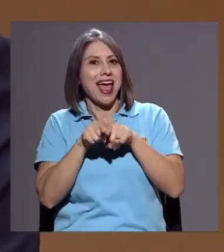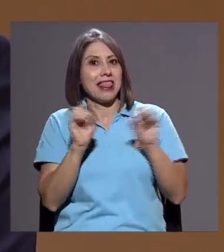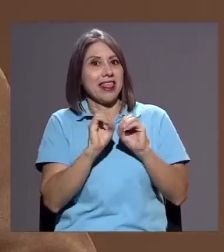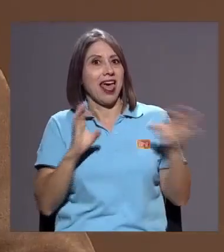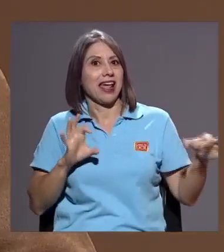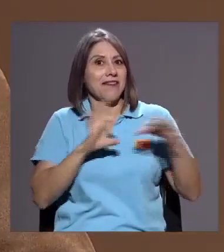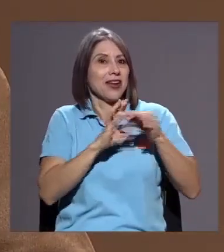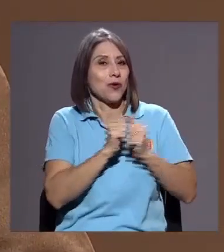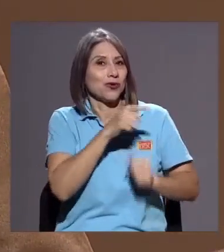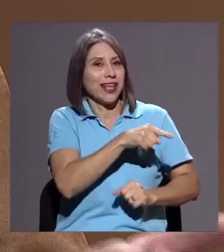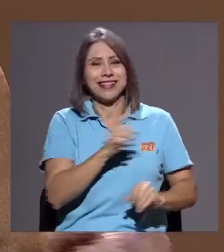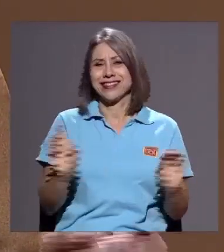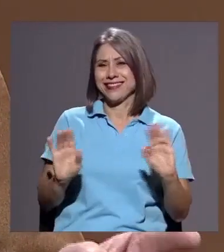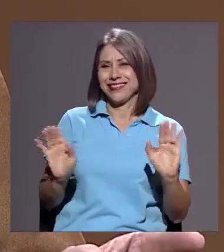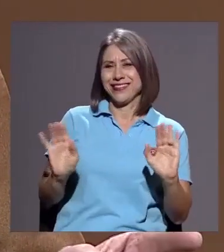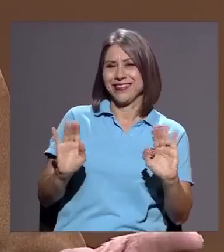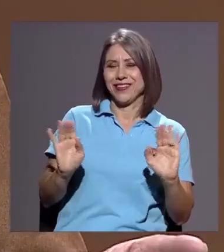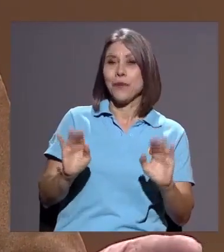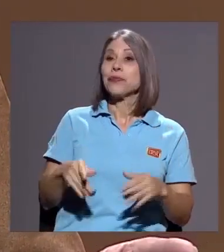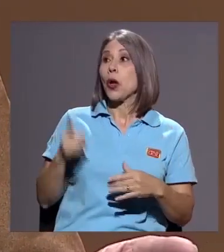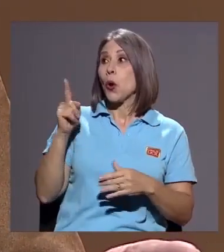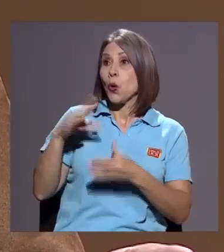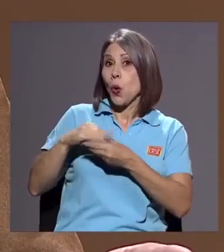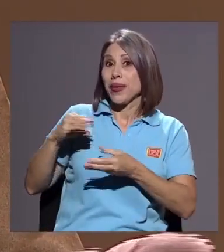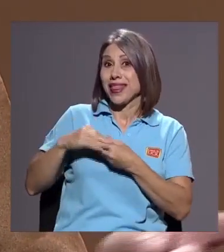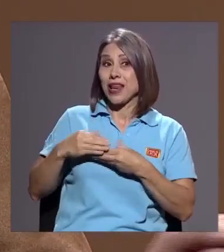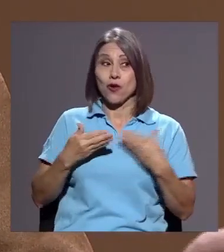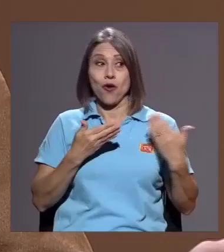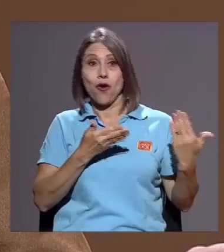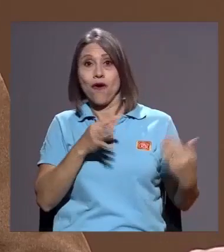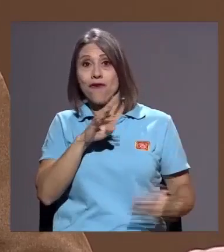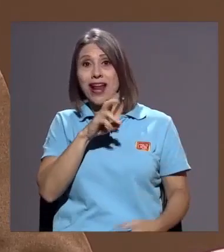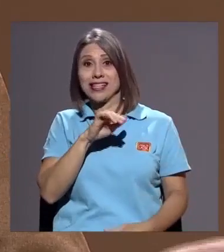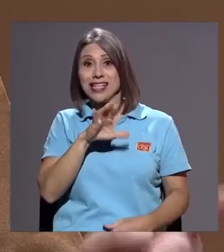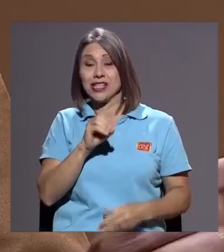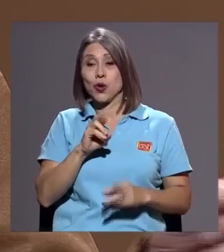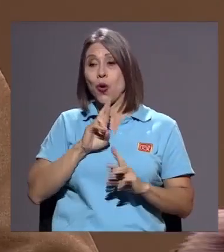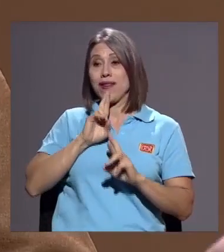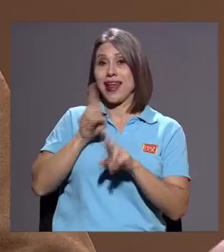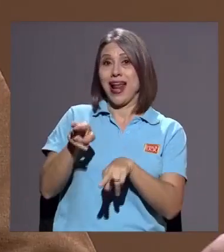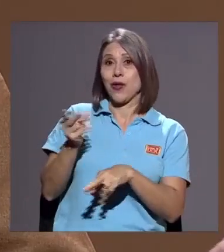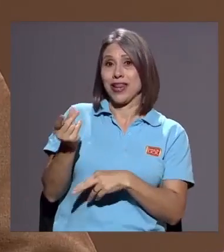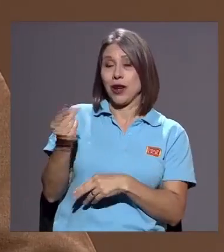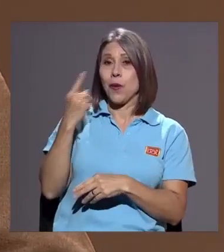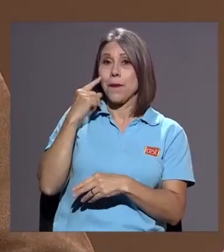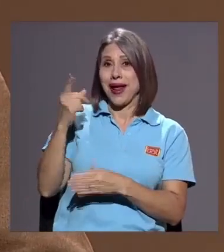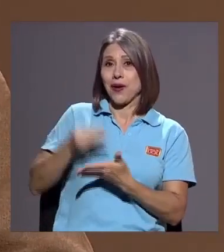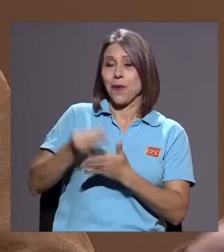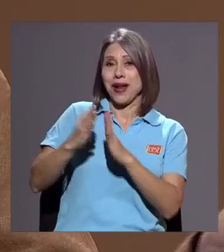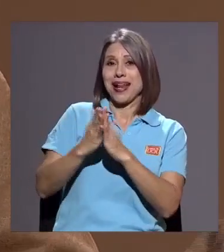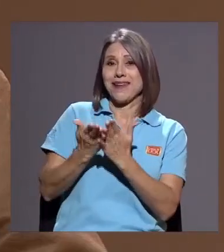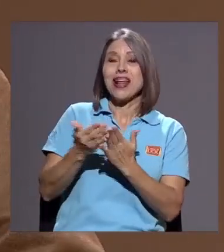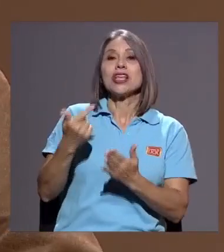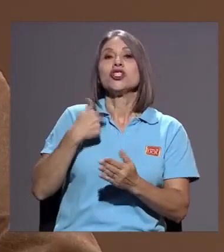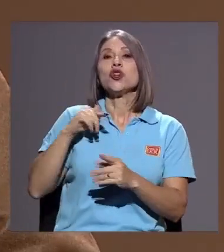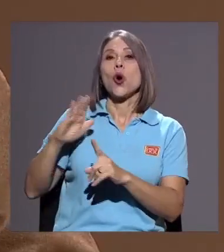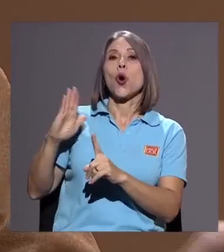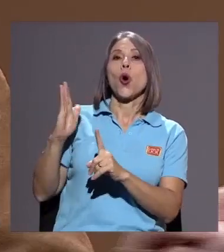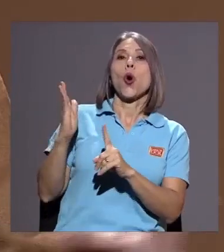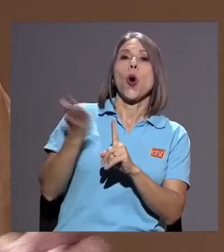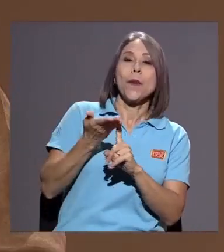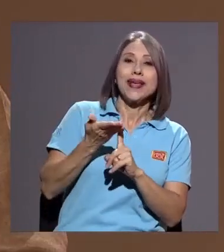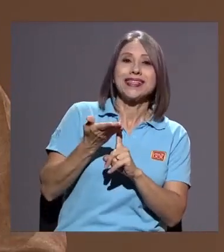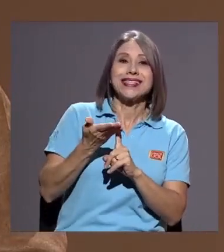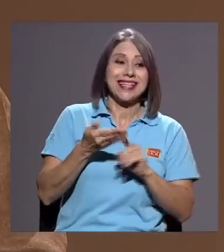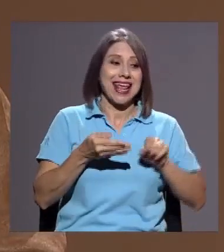Un comentario. Francisco donó el dinero para que comprara libros. Yo convencí a José María para que usara su dinero